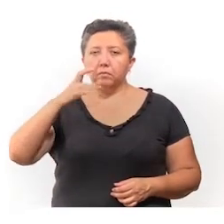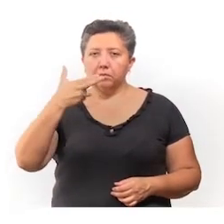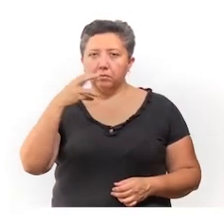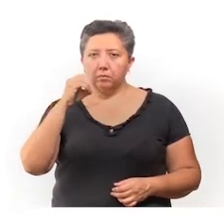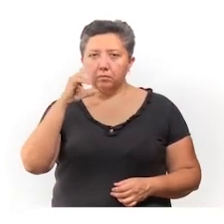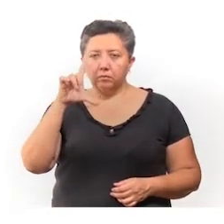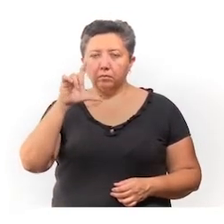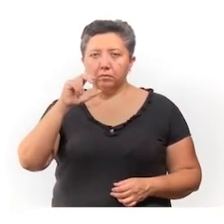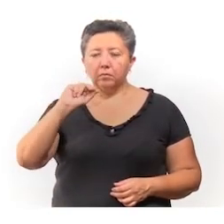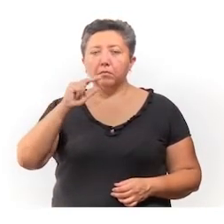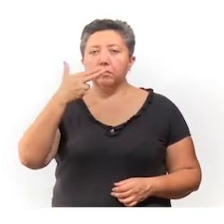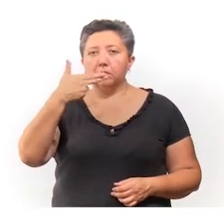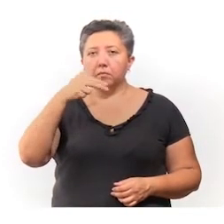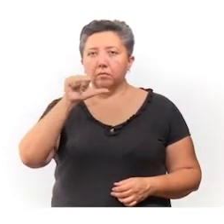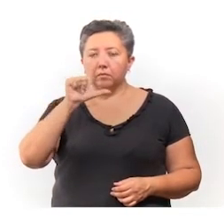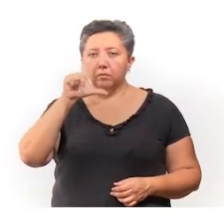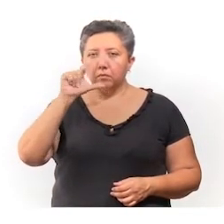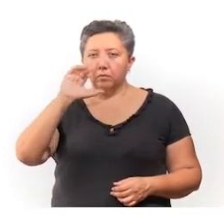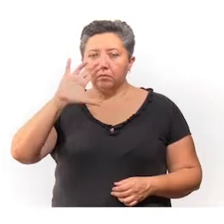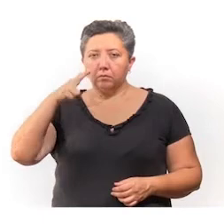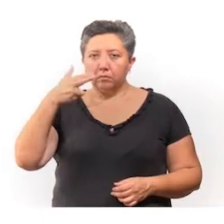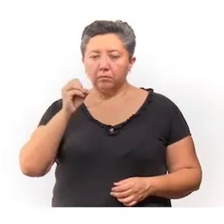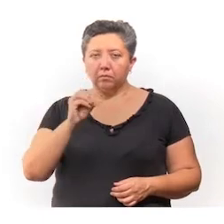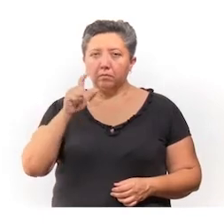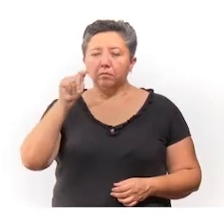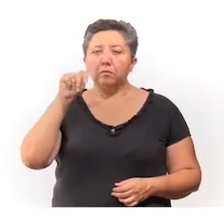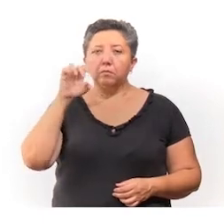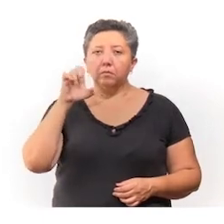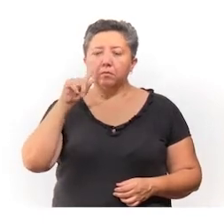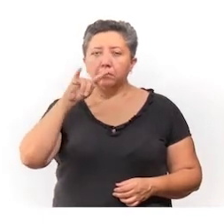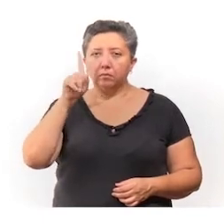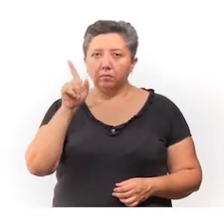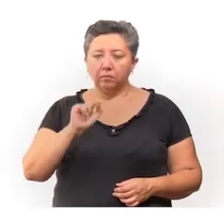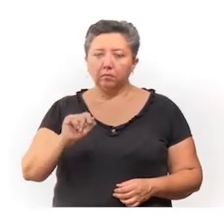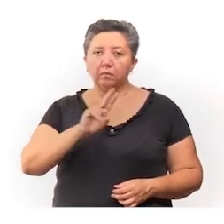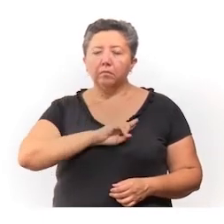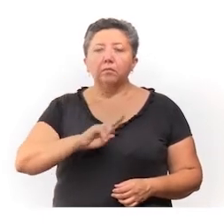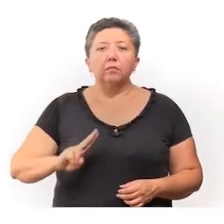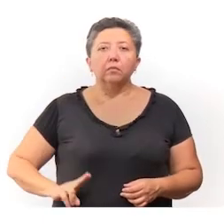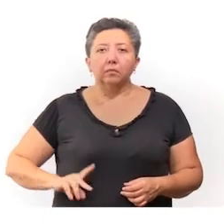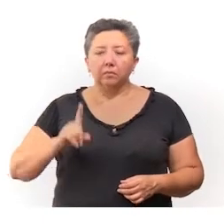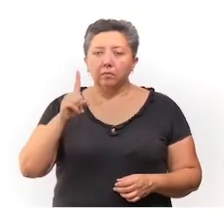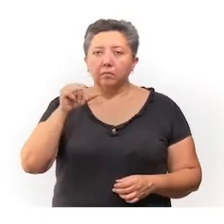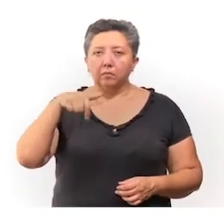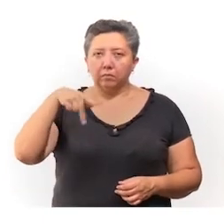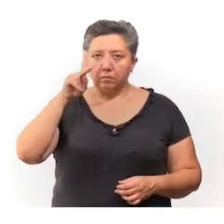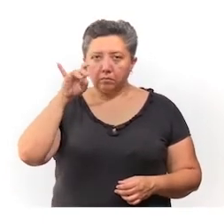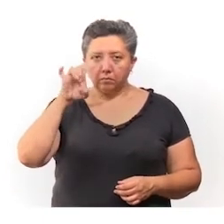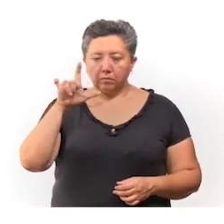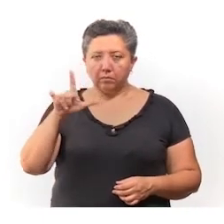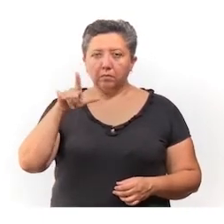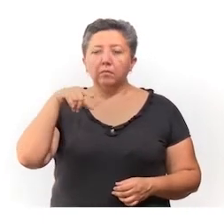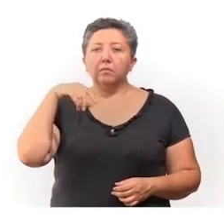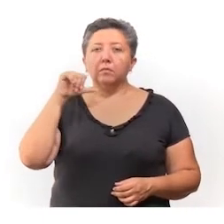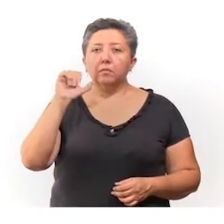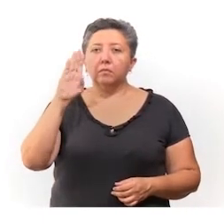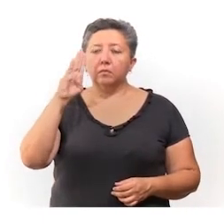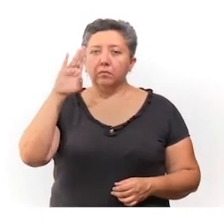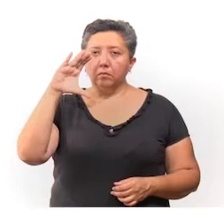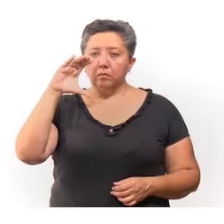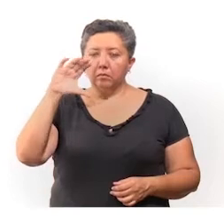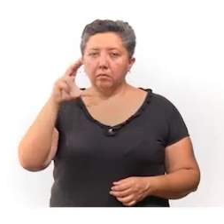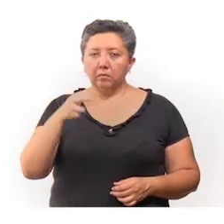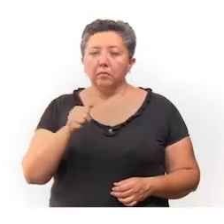Chocholá, Jalachó, Canacín, Temozón, Tetis y Humán, y 1 en Aquil, Vaca,